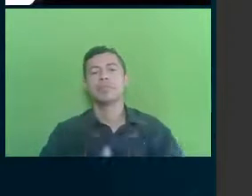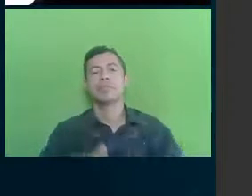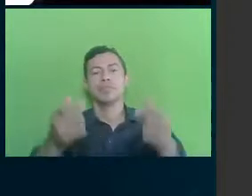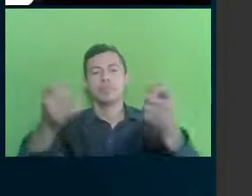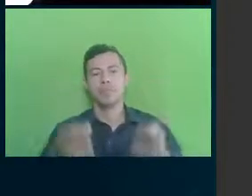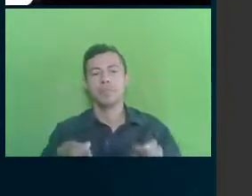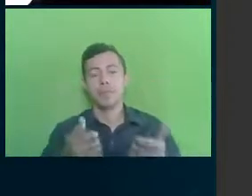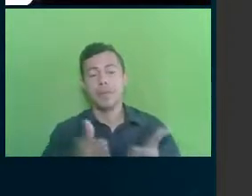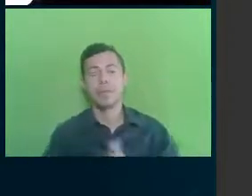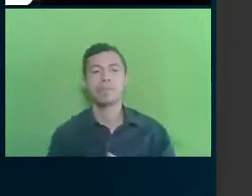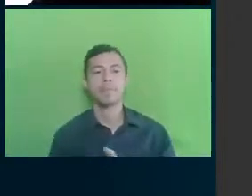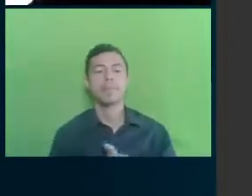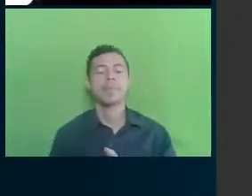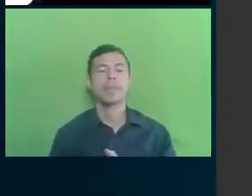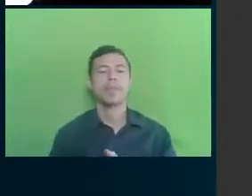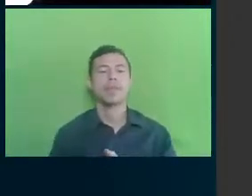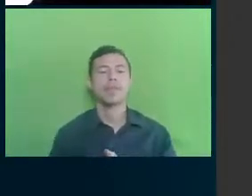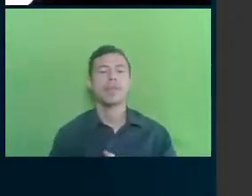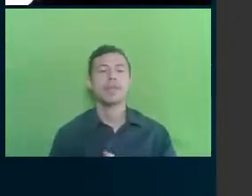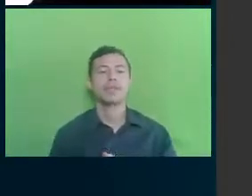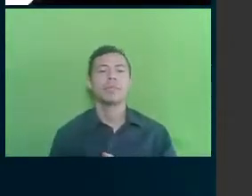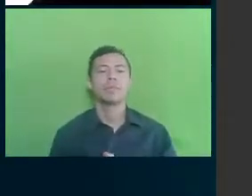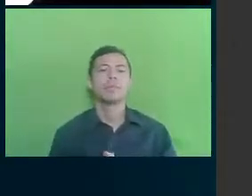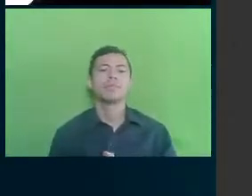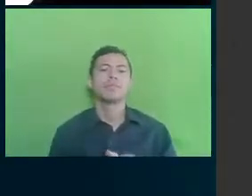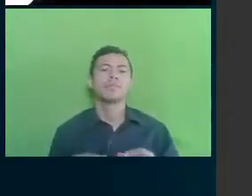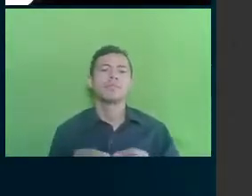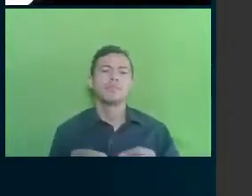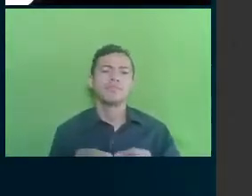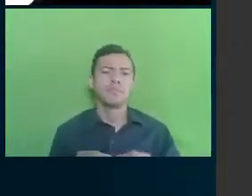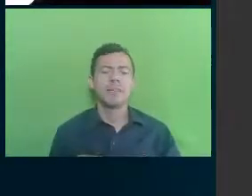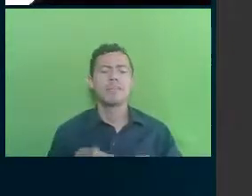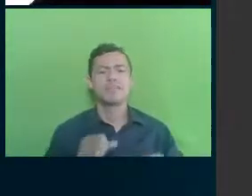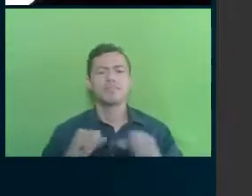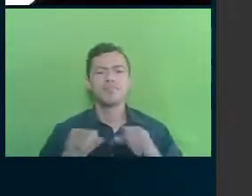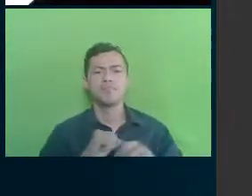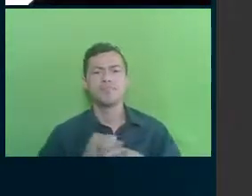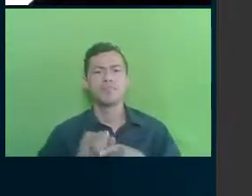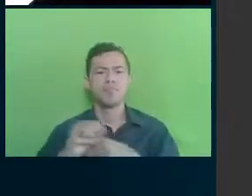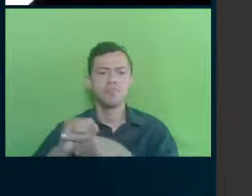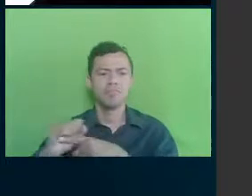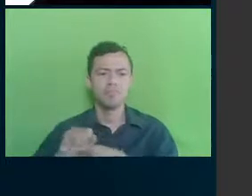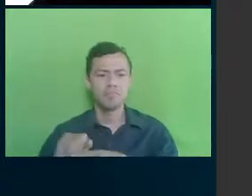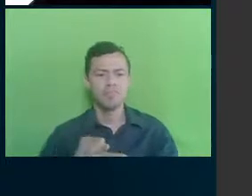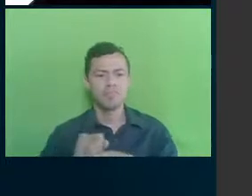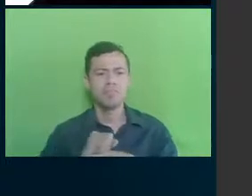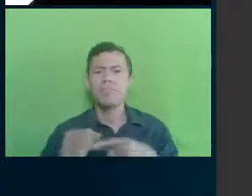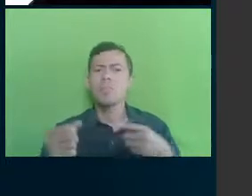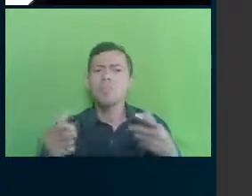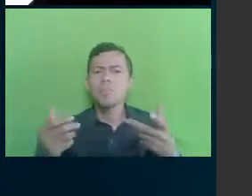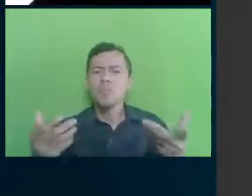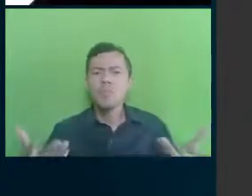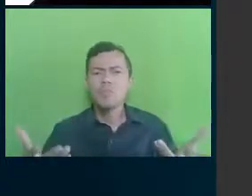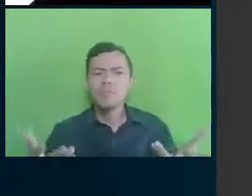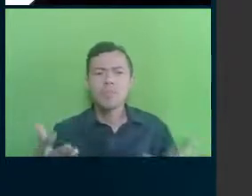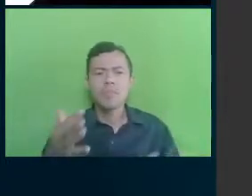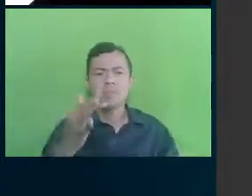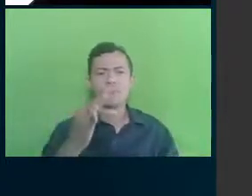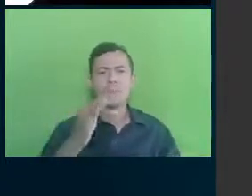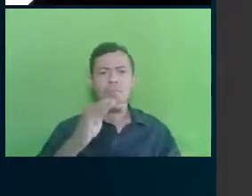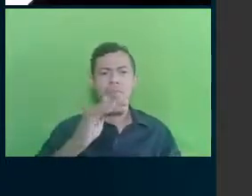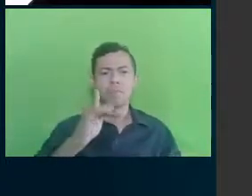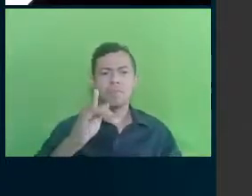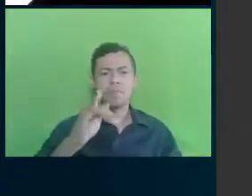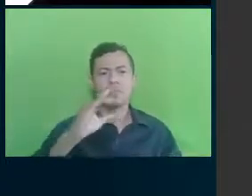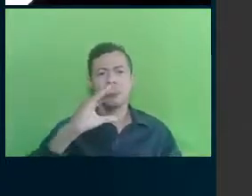Y alrededor de esto, nosotros hemos trabajado mucho con DeepMind. DeepMind es una compañía de inteligencia artificial, la líder a